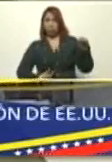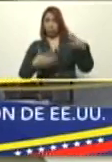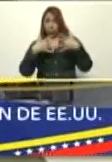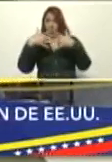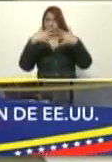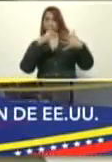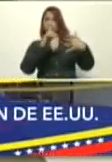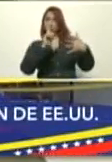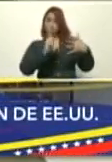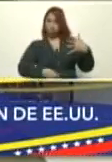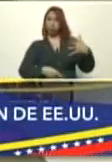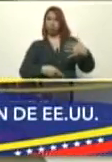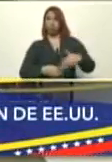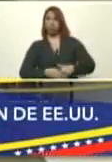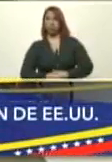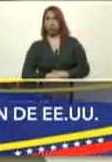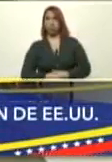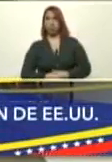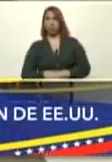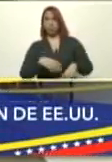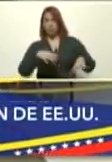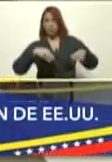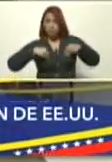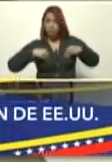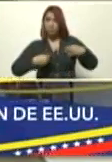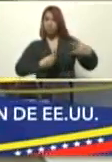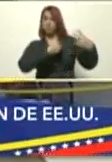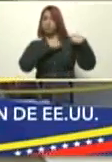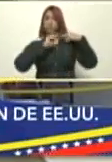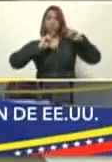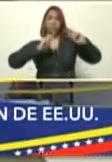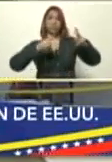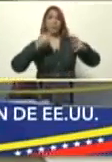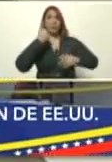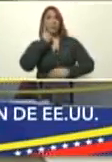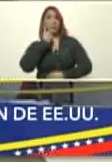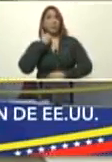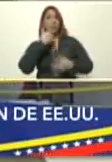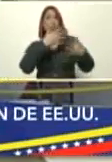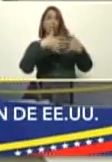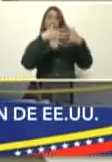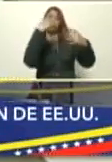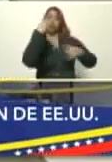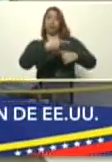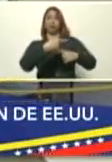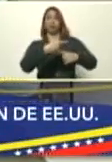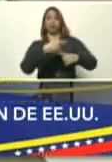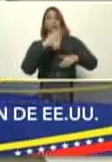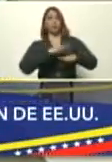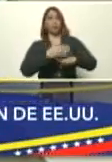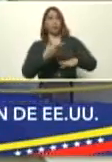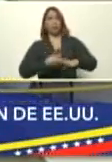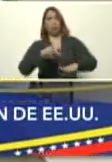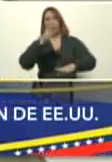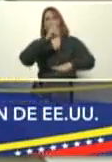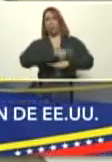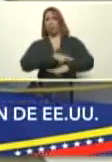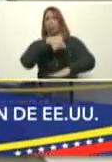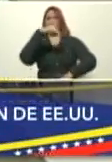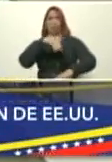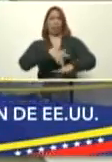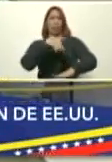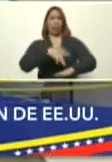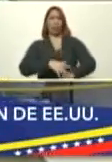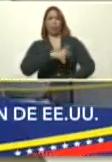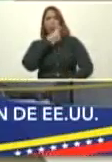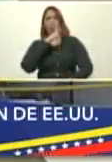se ocupe del tema de la pandemia en los Estados Unidos, porque va a ser grave el pronóstico